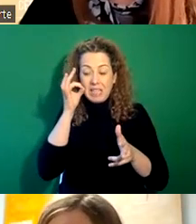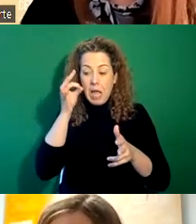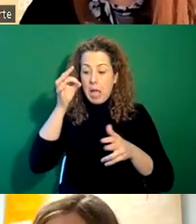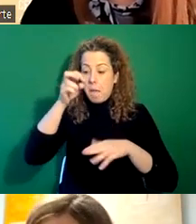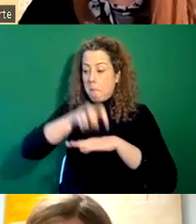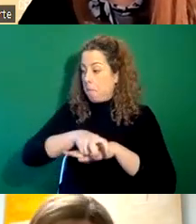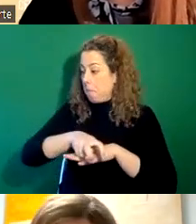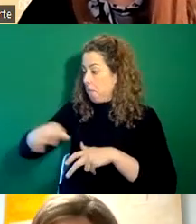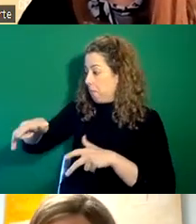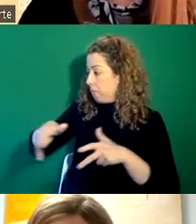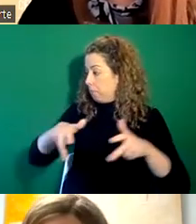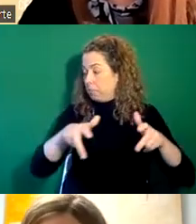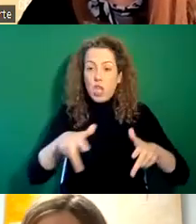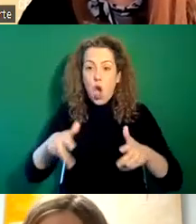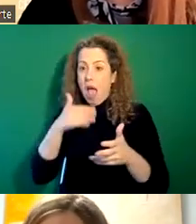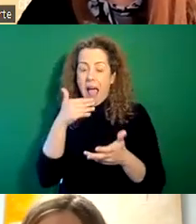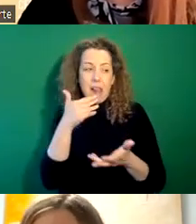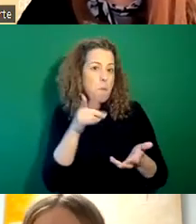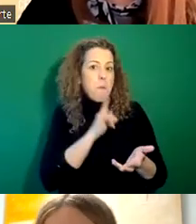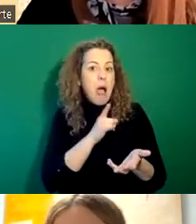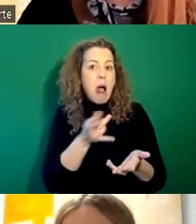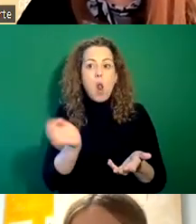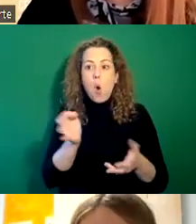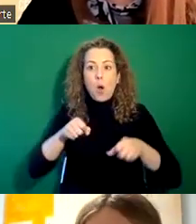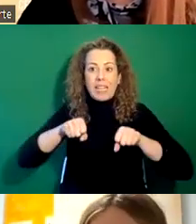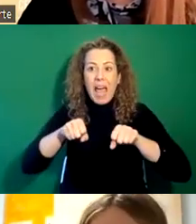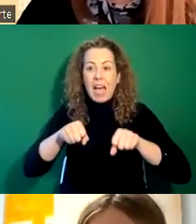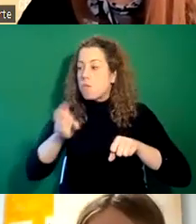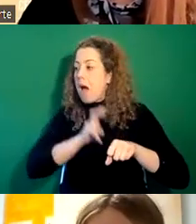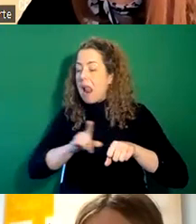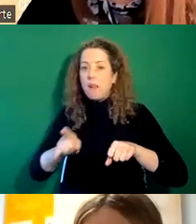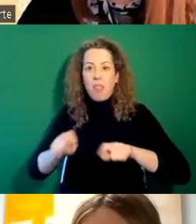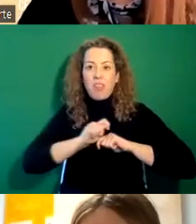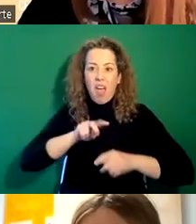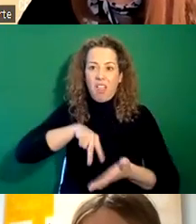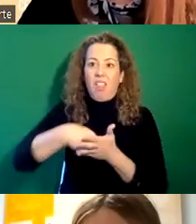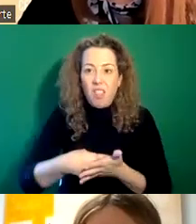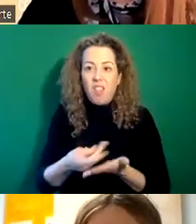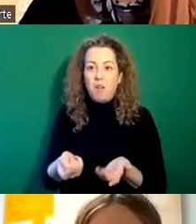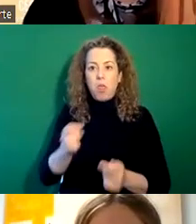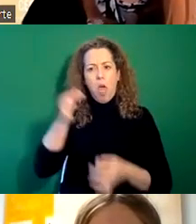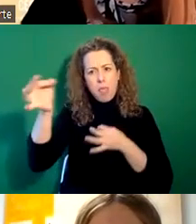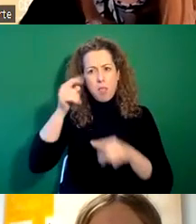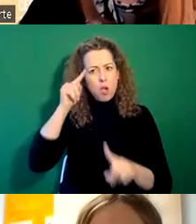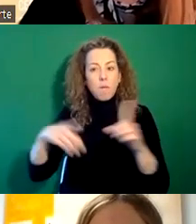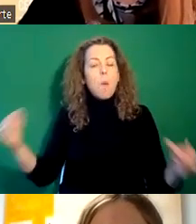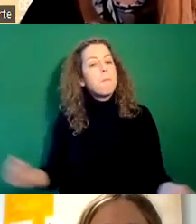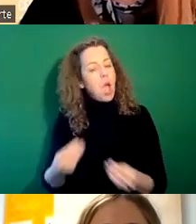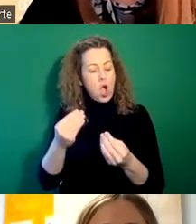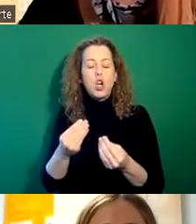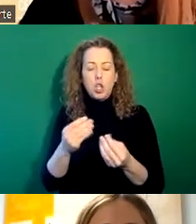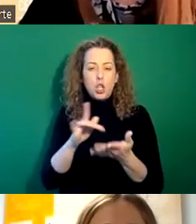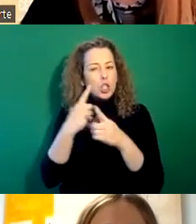dejado algo, un sillón mal colocado o un carro. Entonces, esto nos daba datos para ir mejorando y cambiar